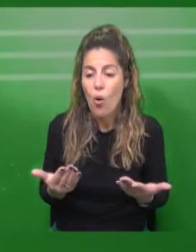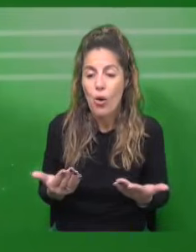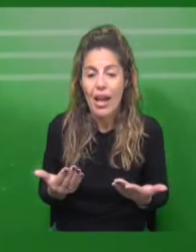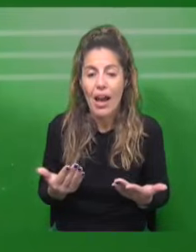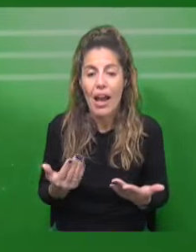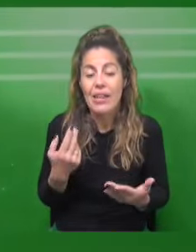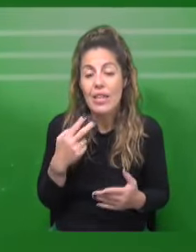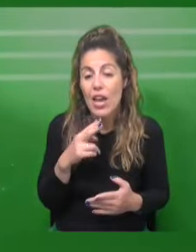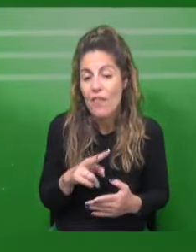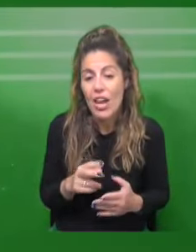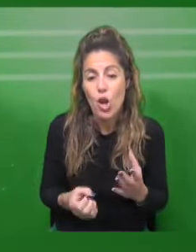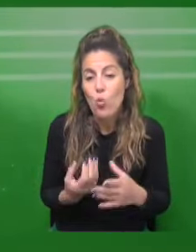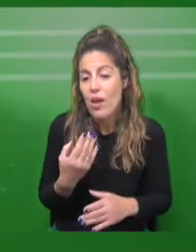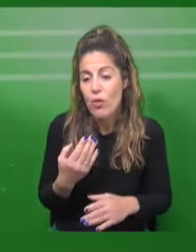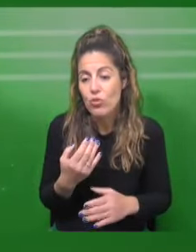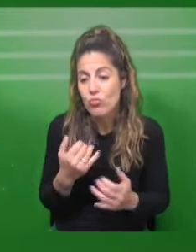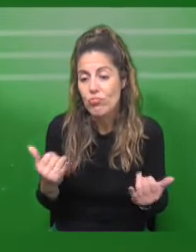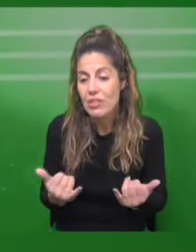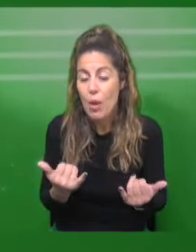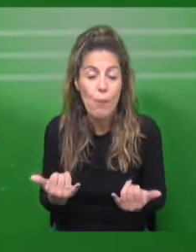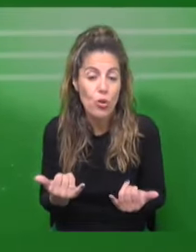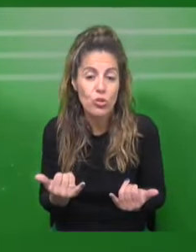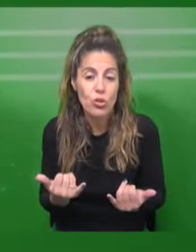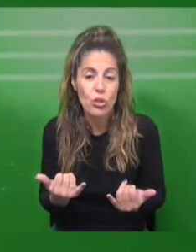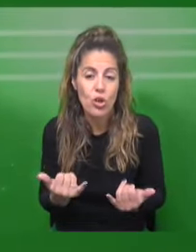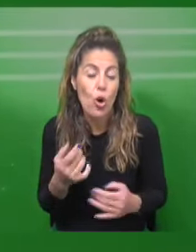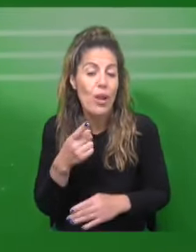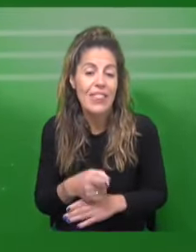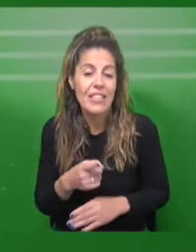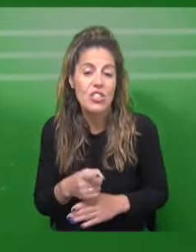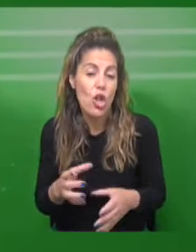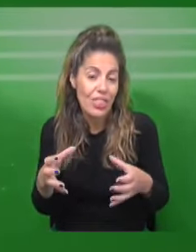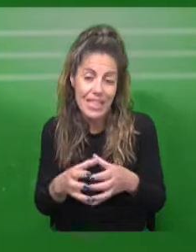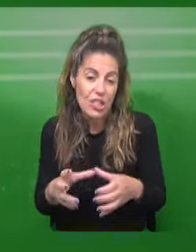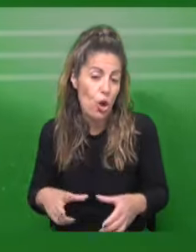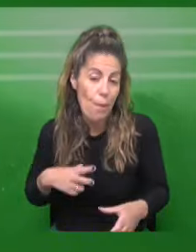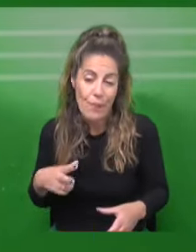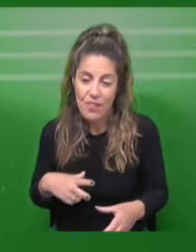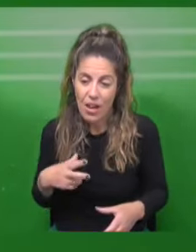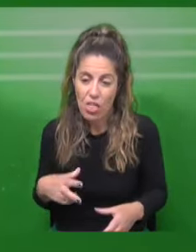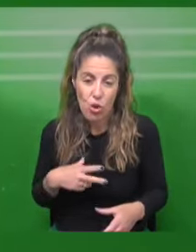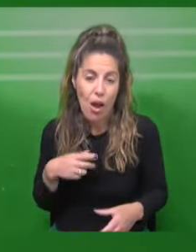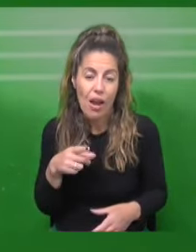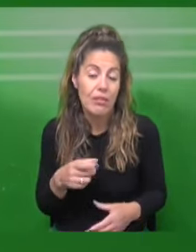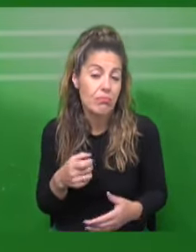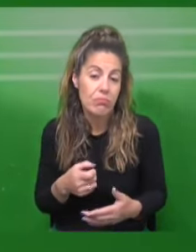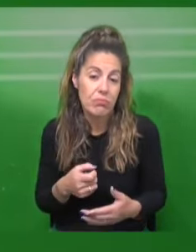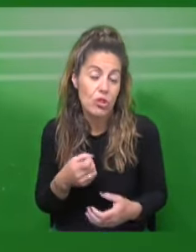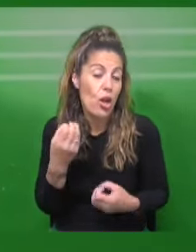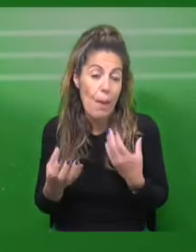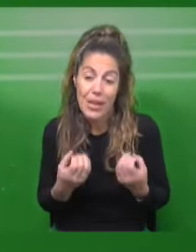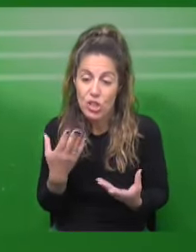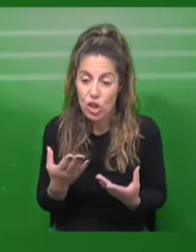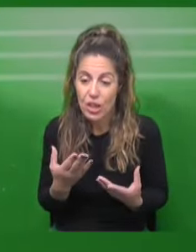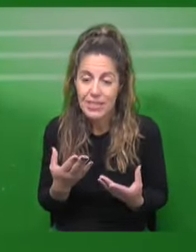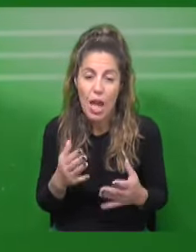sortear nuevos tiempos con una toma de decisiones de sector privado este que insisto expresiones